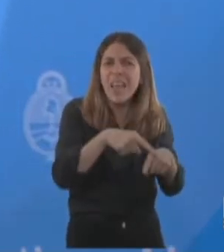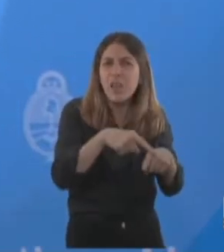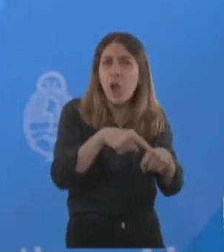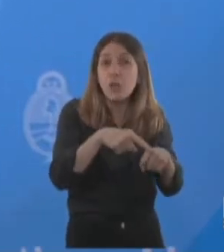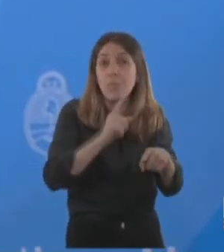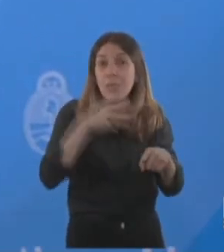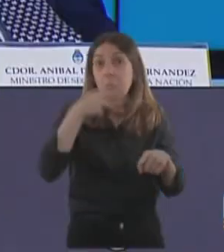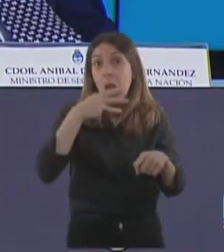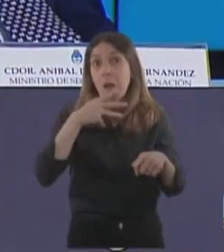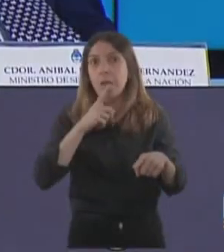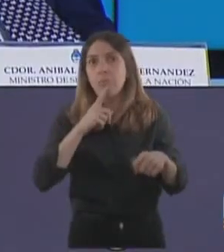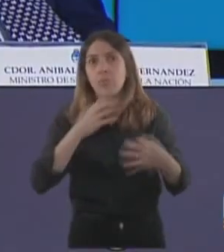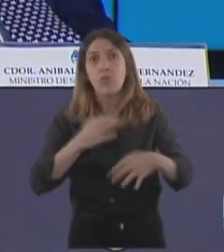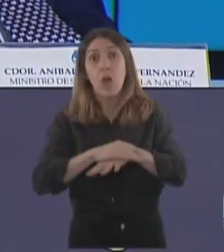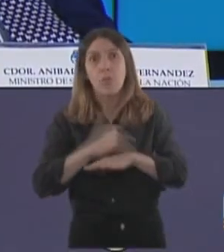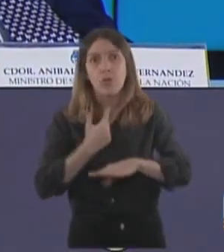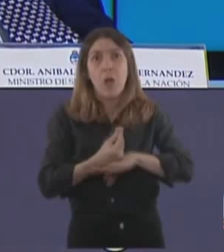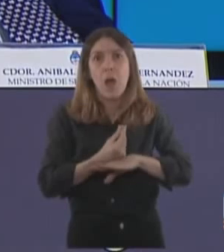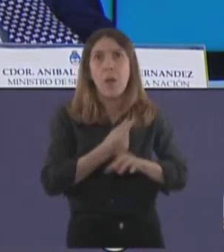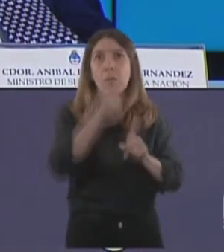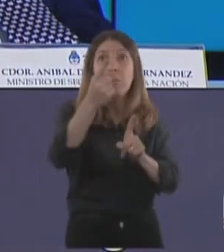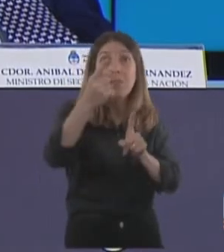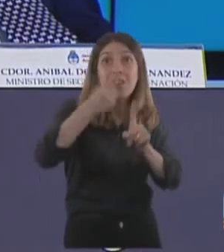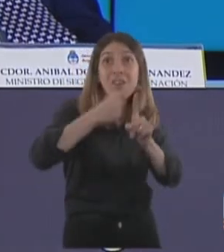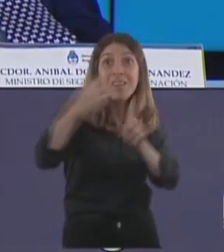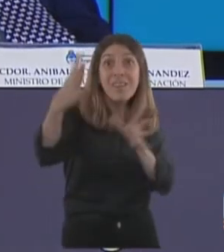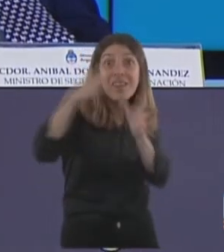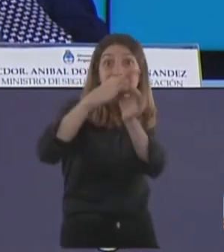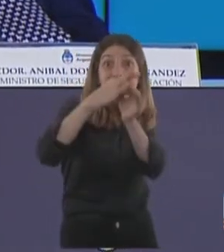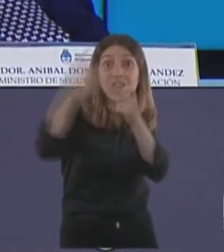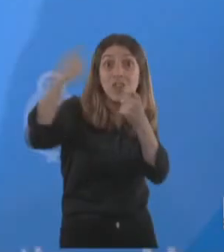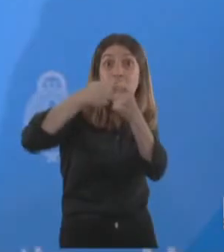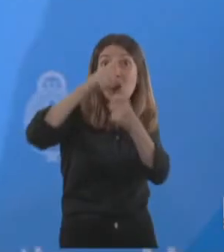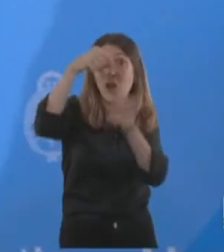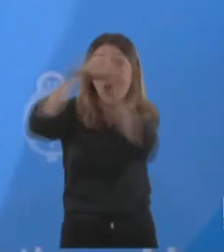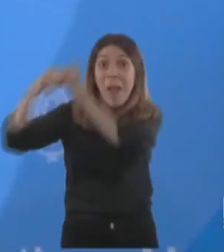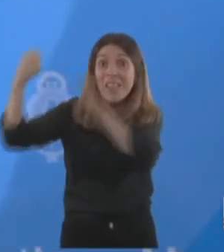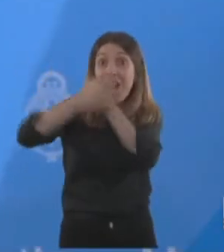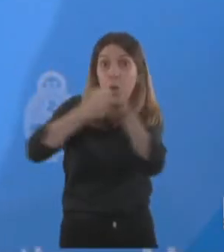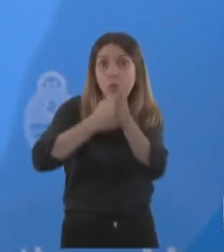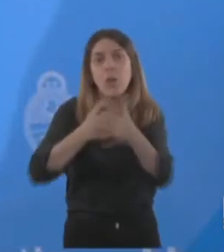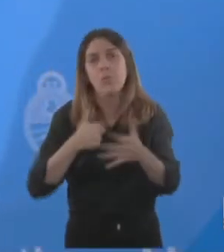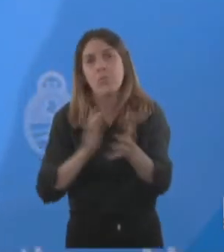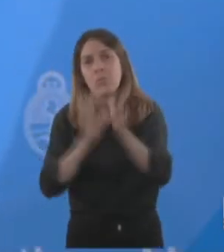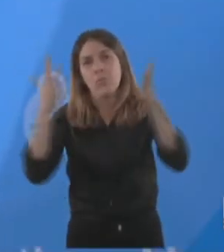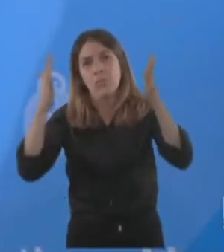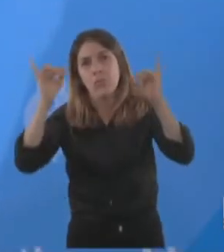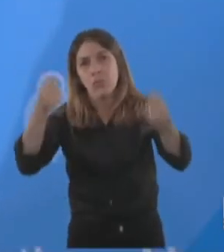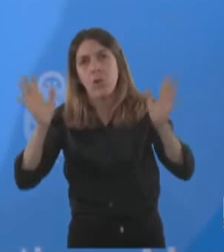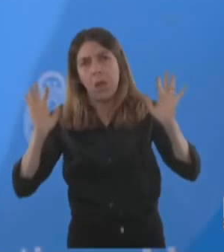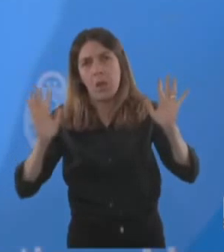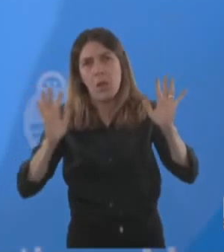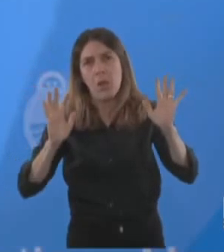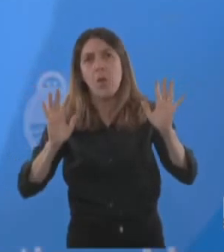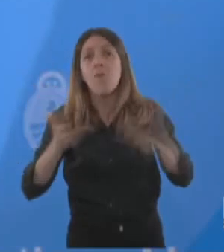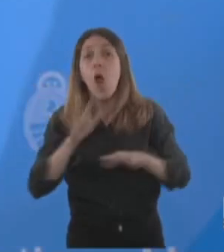con mucha seriedad, yo la celebro, porque es el modo en